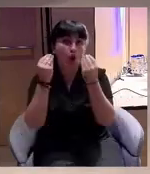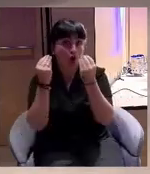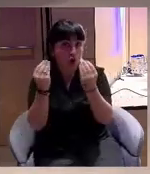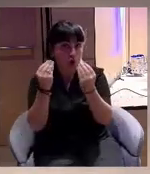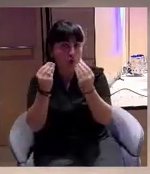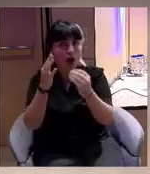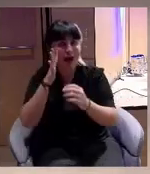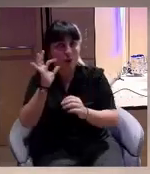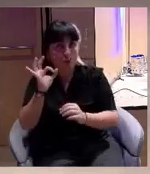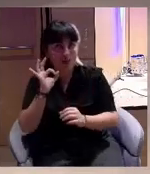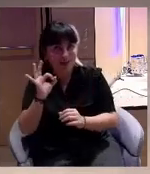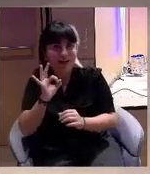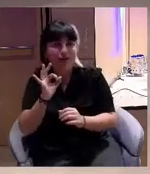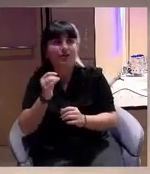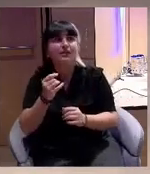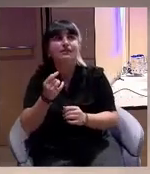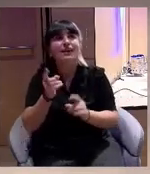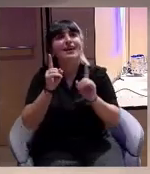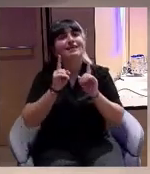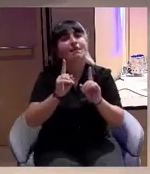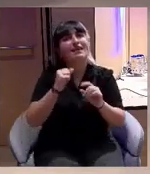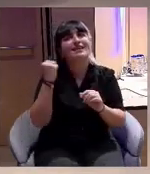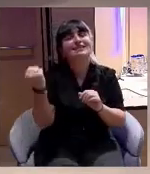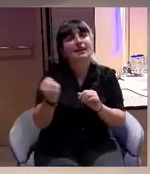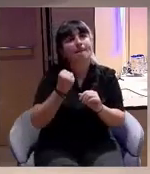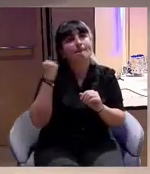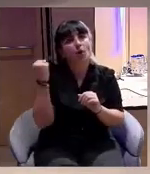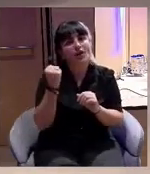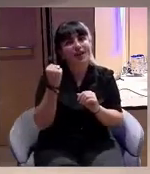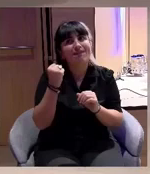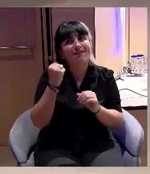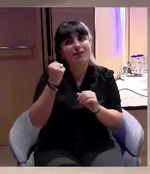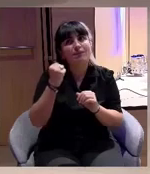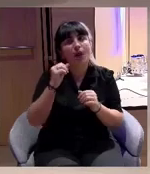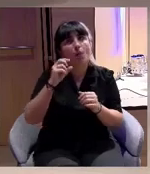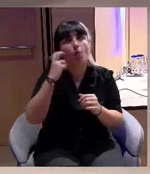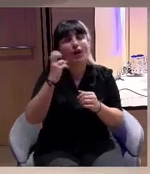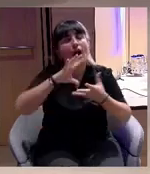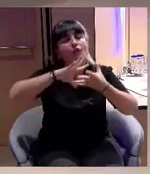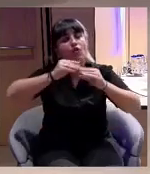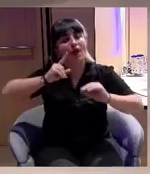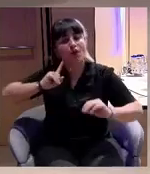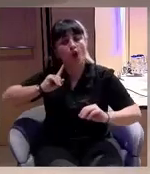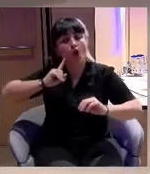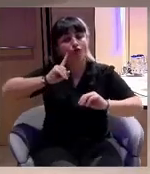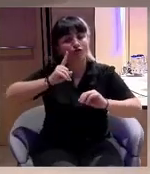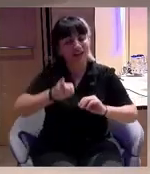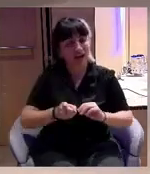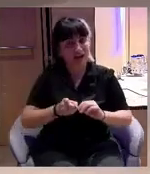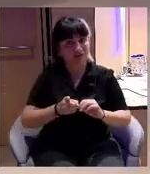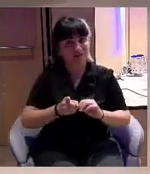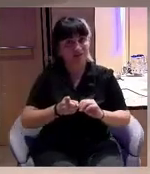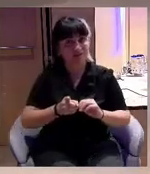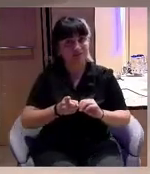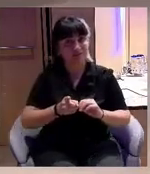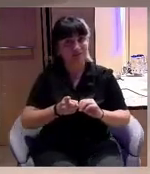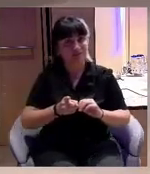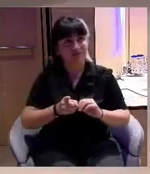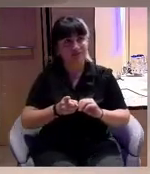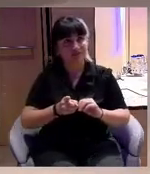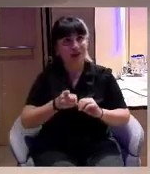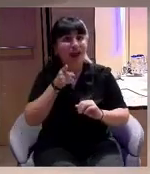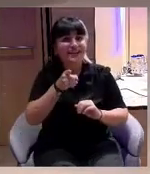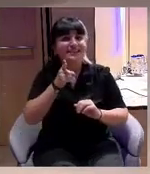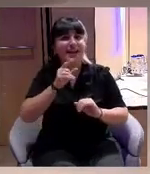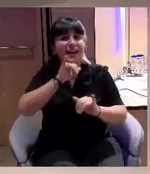lado y por otro obligar es el otro problema que uno encuentra Cuando se enfrenta a esto es obligar a que esa información